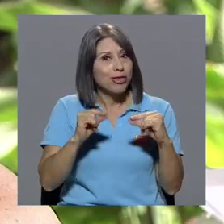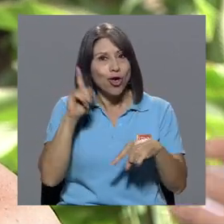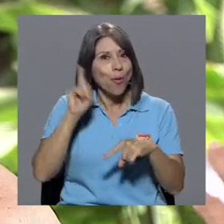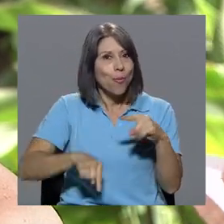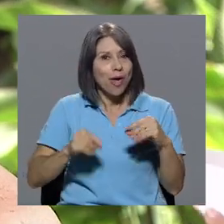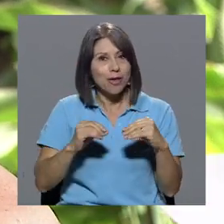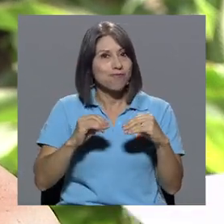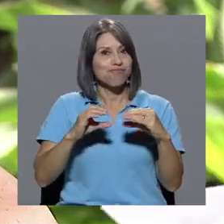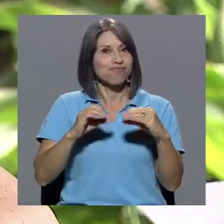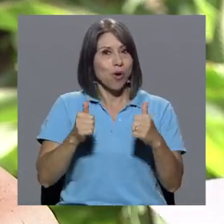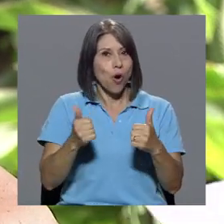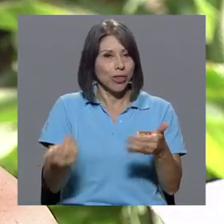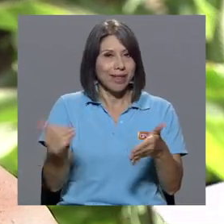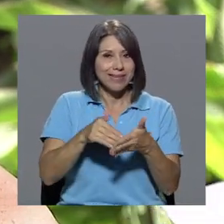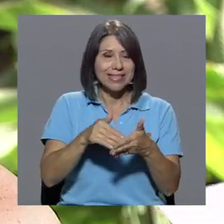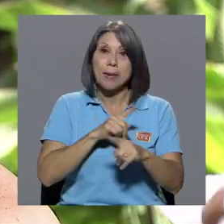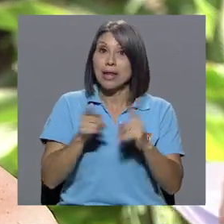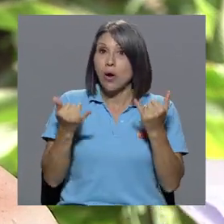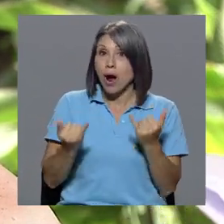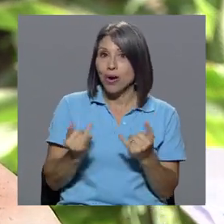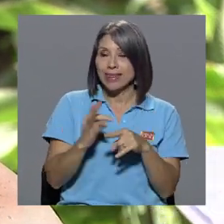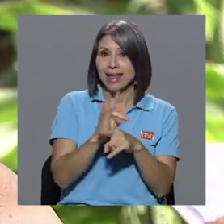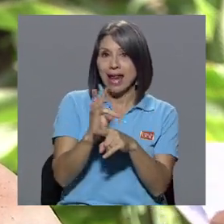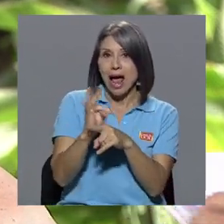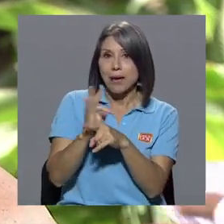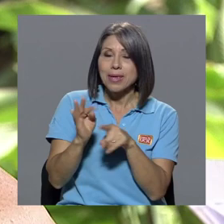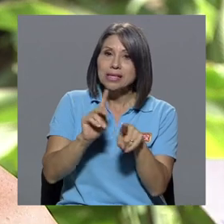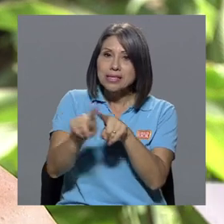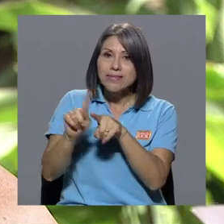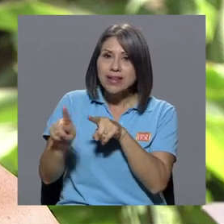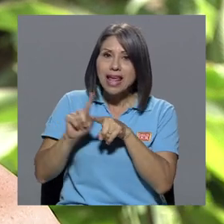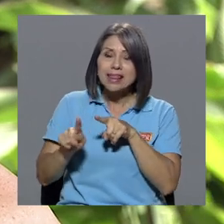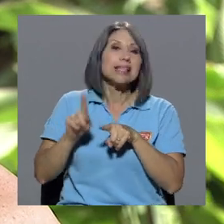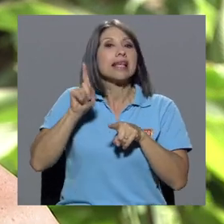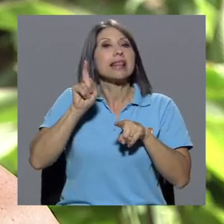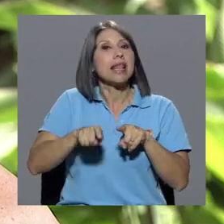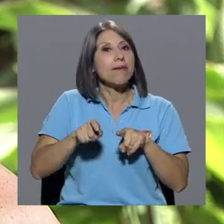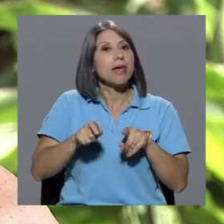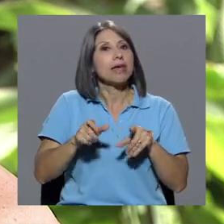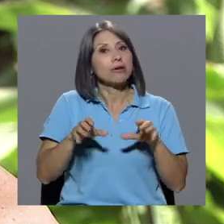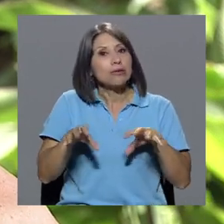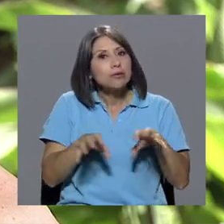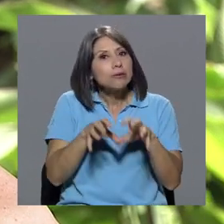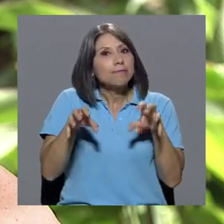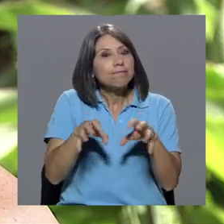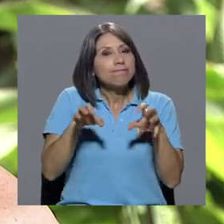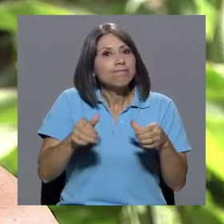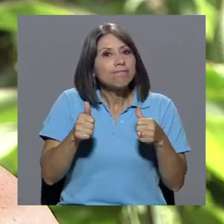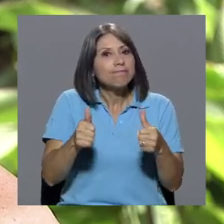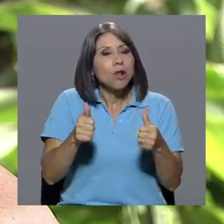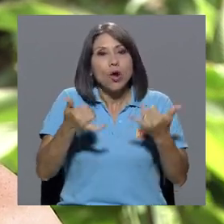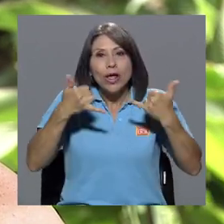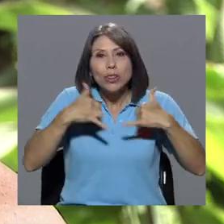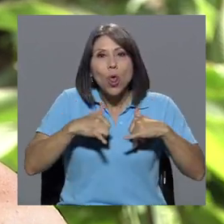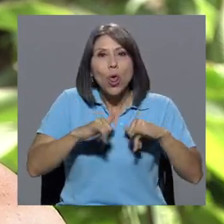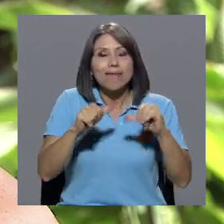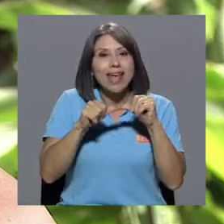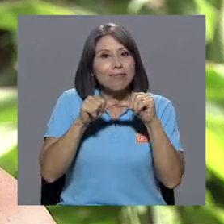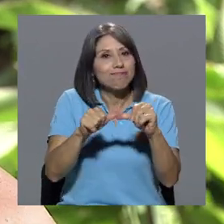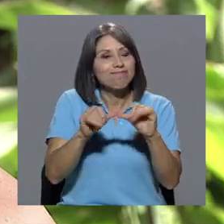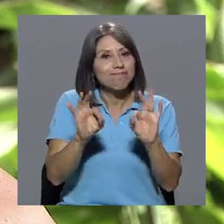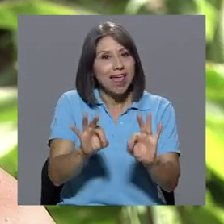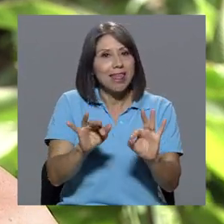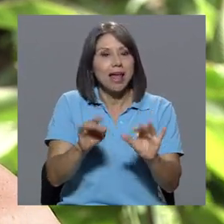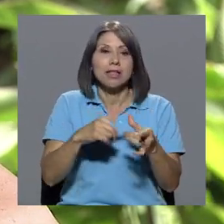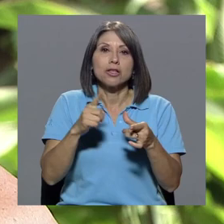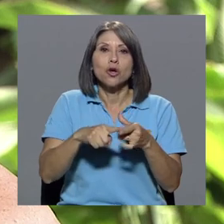día con las diferentes terapias que tenemos es mantener lo más vital posible lo que aún tenemos, ¿verdad? Entonces, entre las